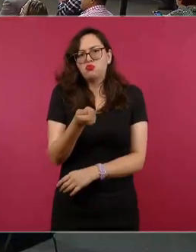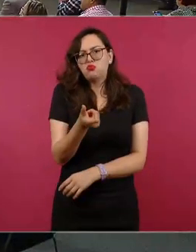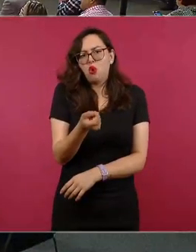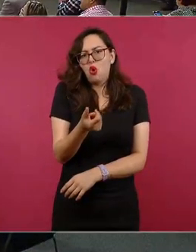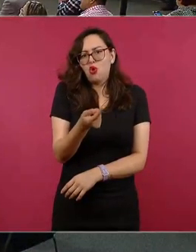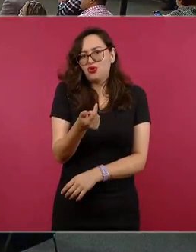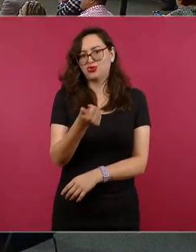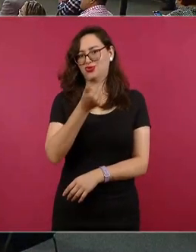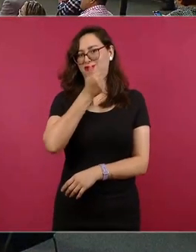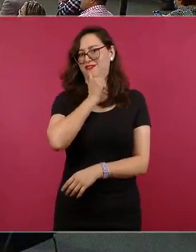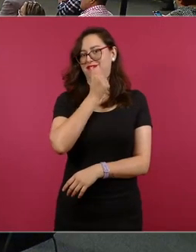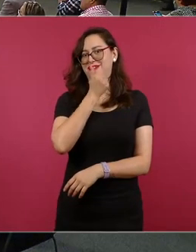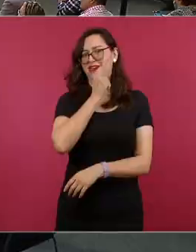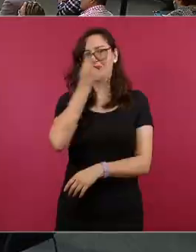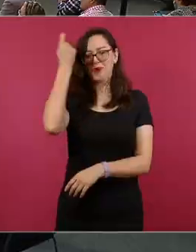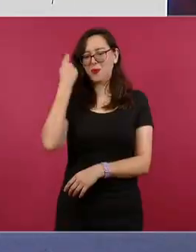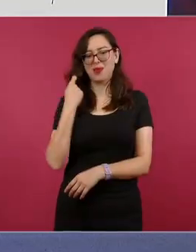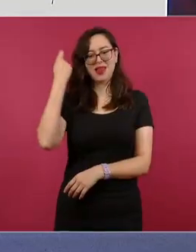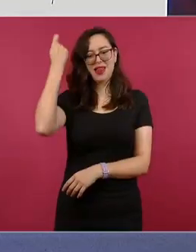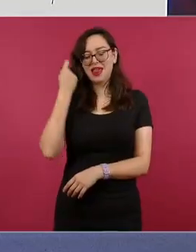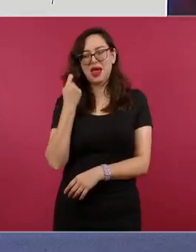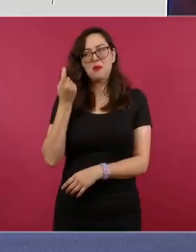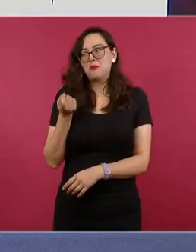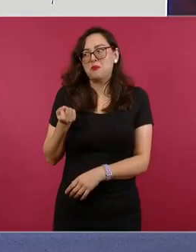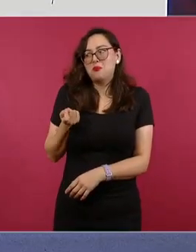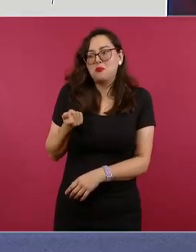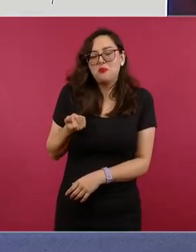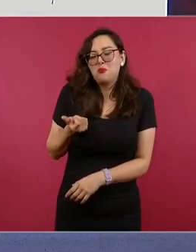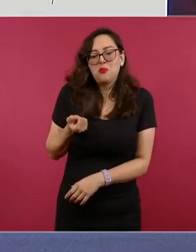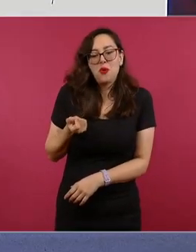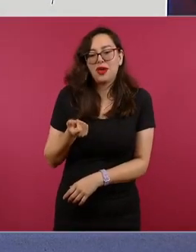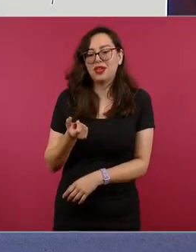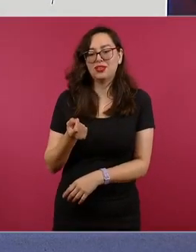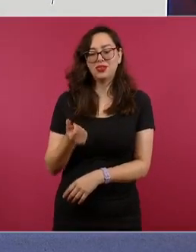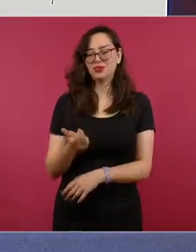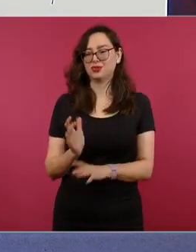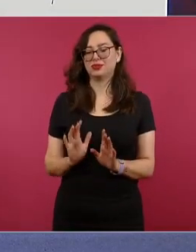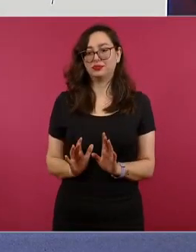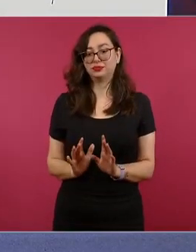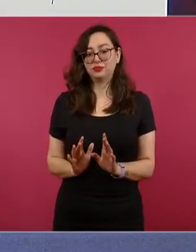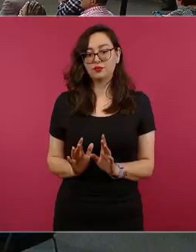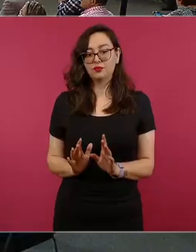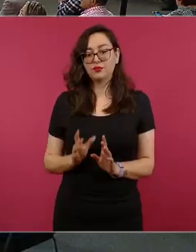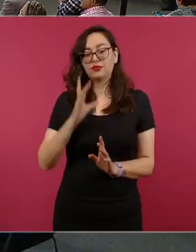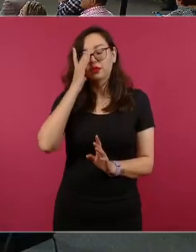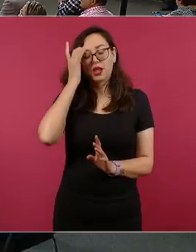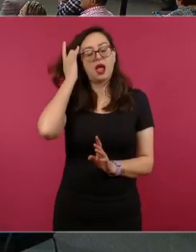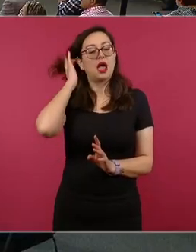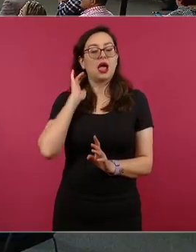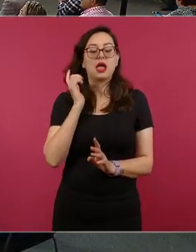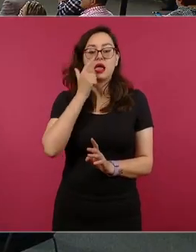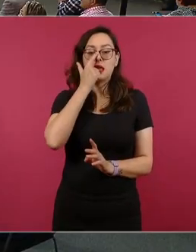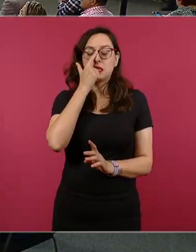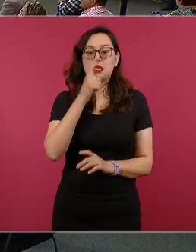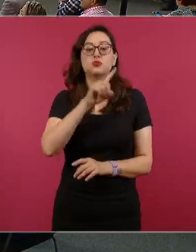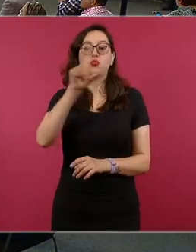del 97 vino la reforma del 2020, que como ya aumentó